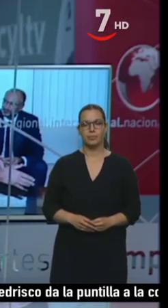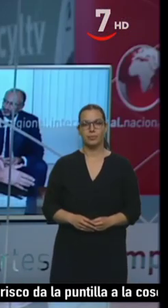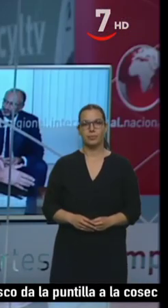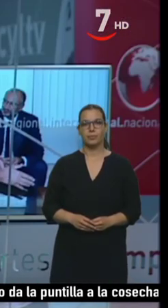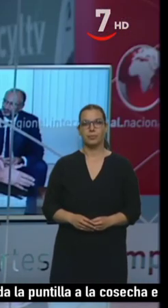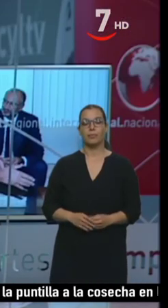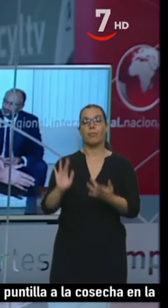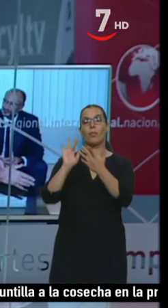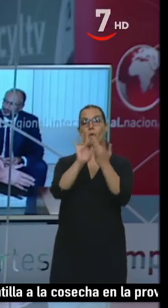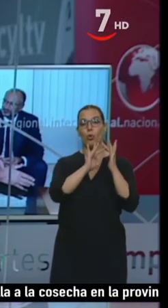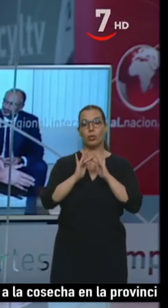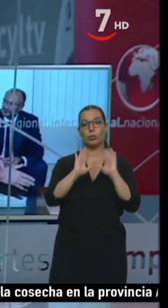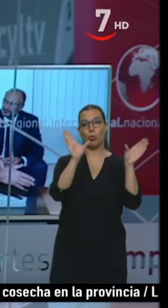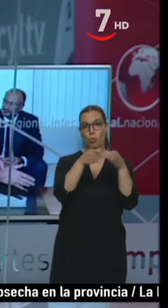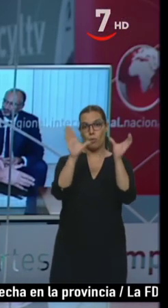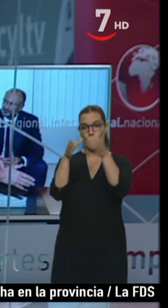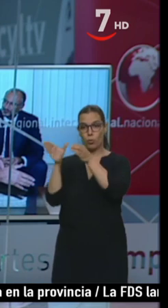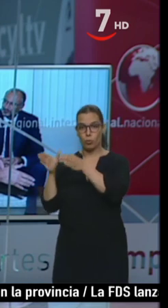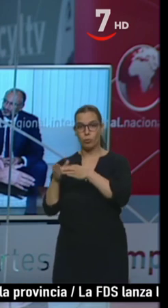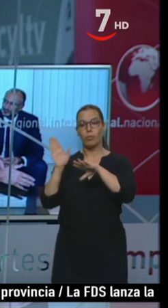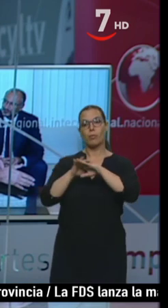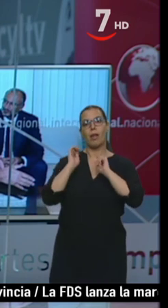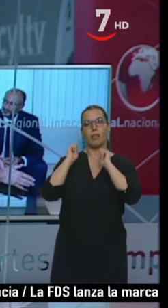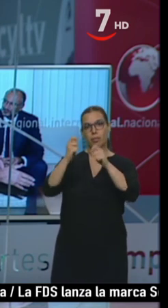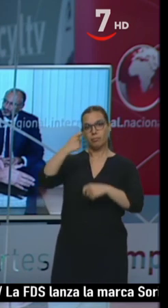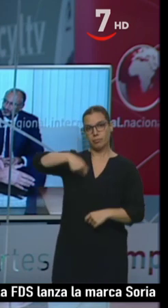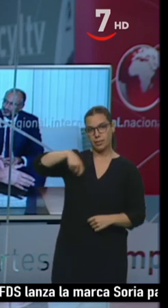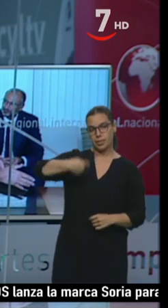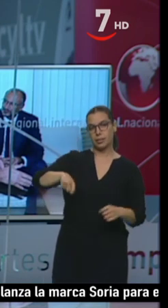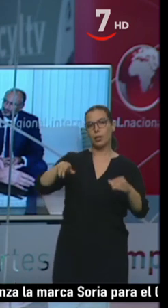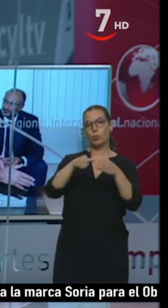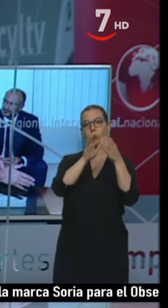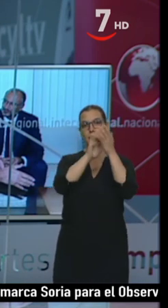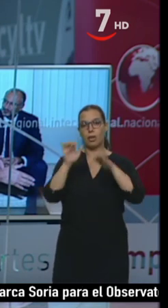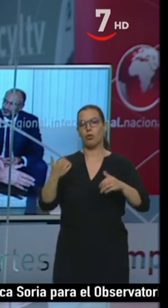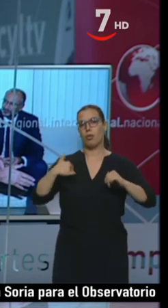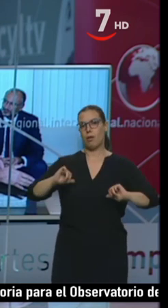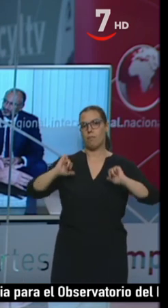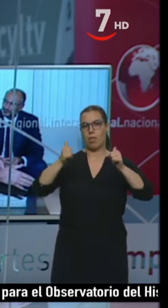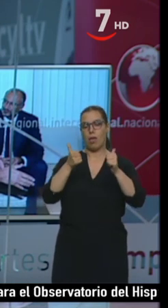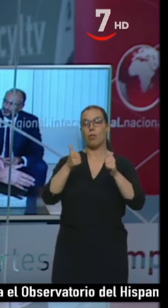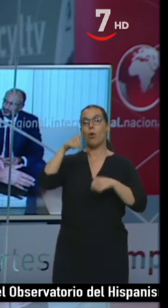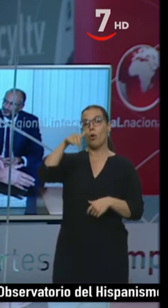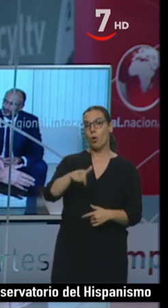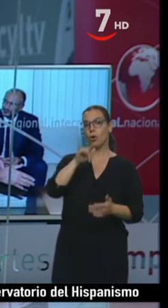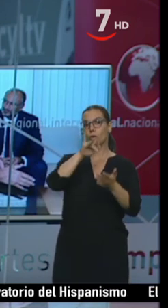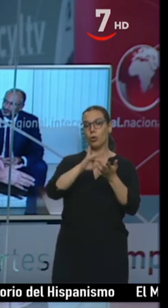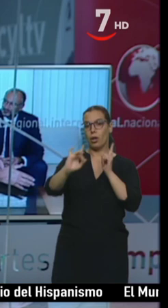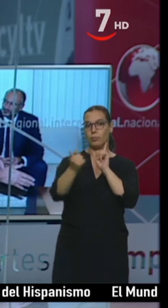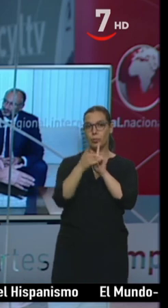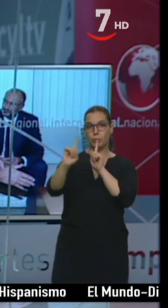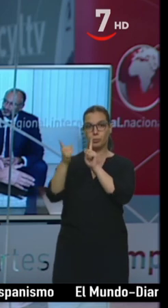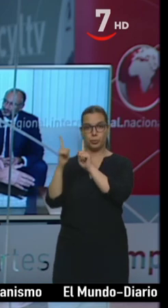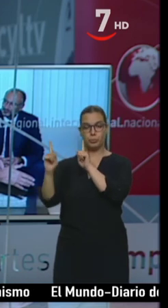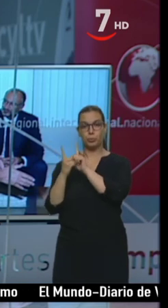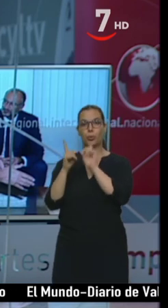La ronda de contactos con los grupos parlamentarios para la investidura del presidente de la Junta ya ha comenzado. Hoy es el turno de Ciudadanos, PP